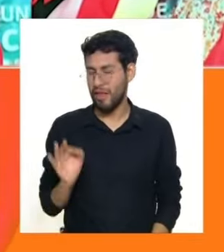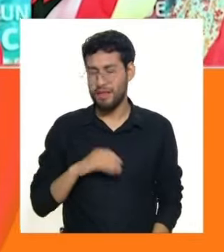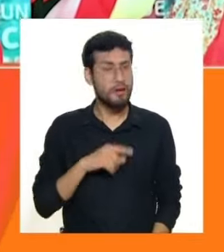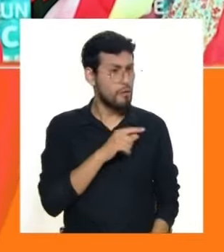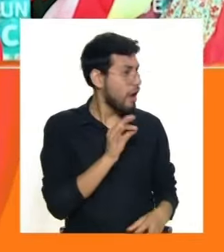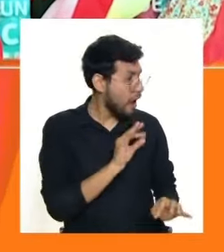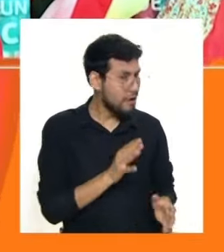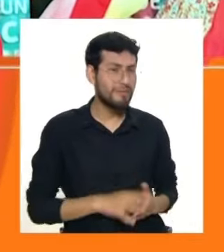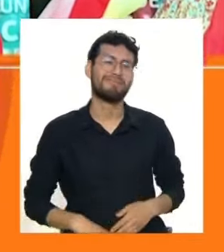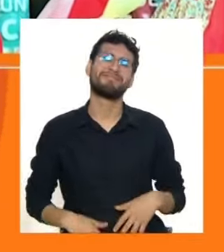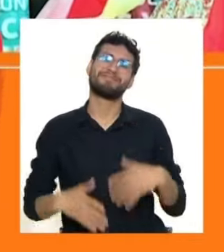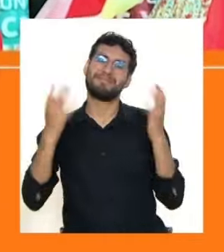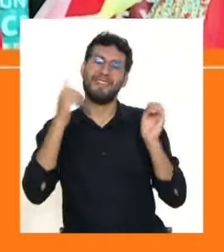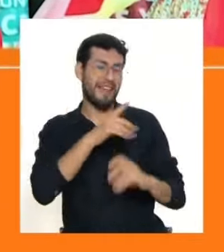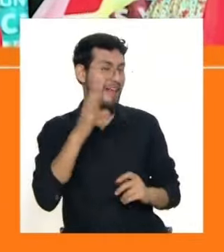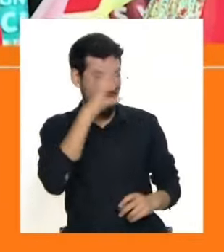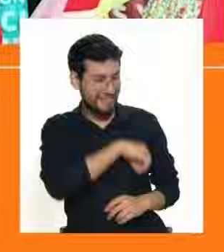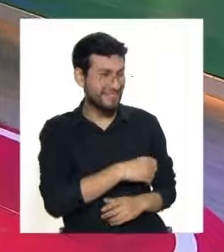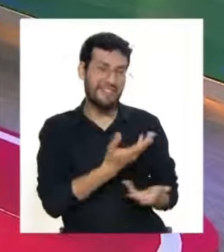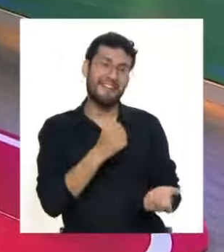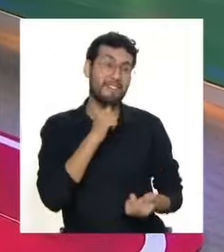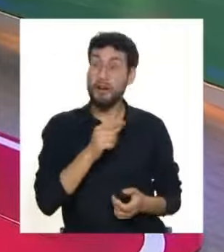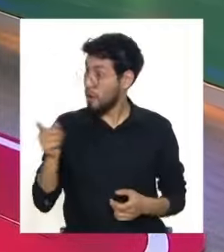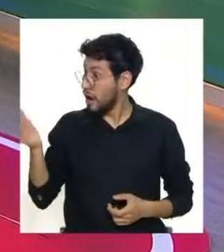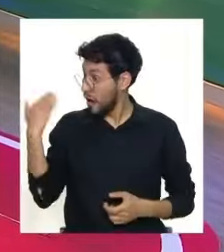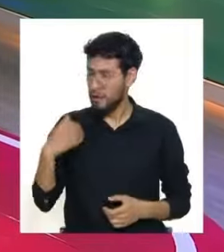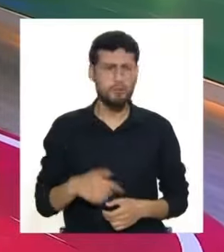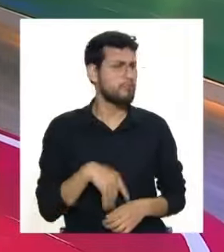¿Sí? No. Ah, no sabes lo que pero te ya...